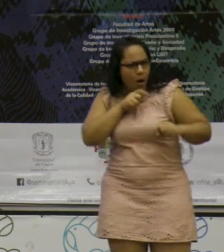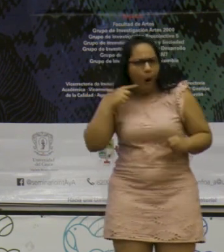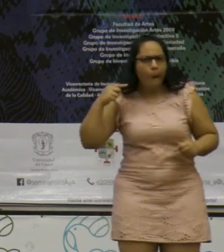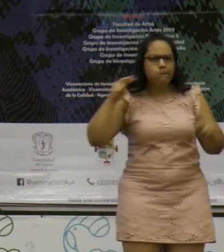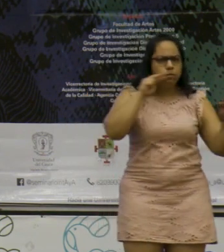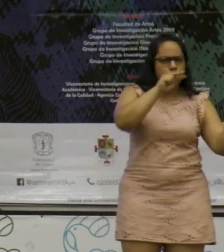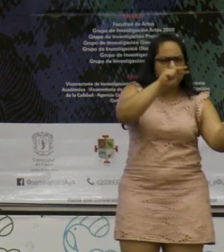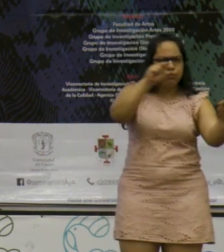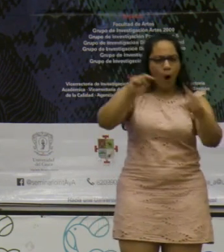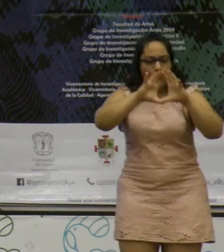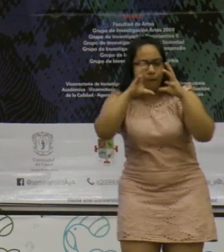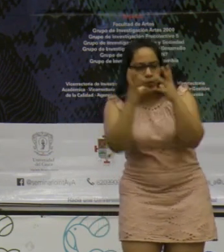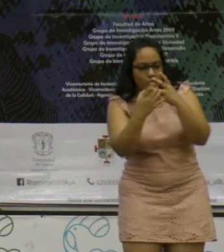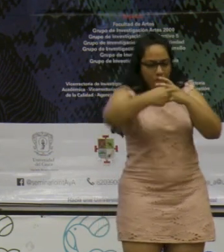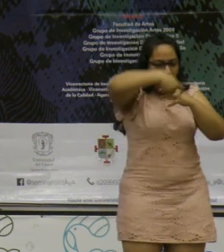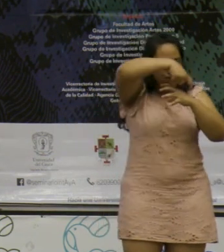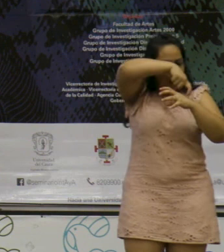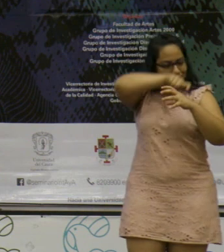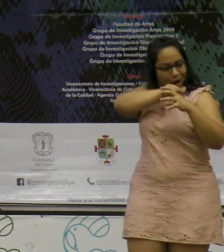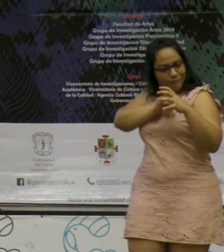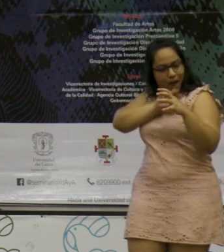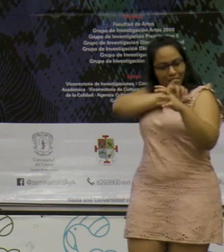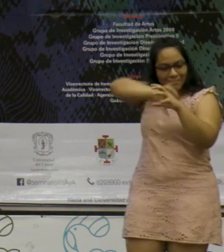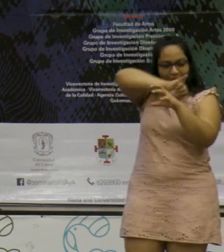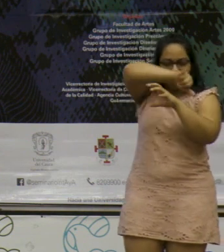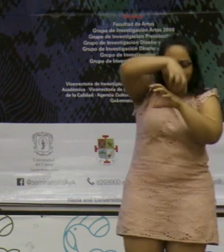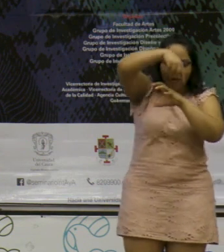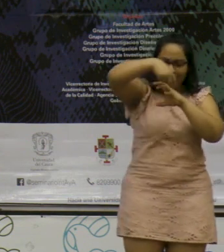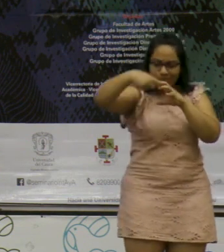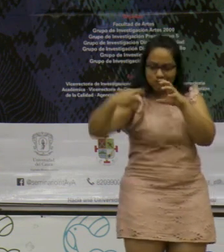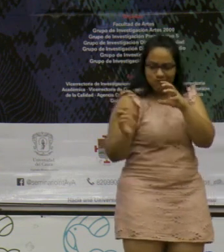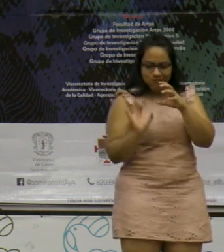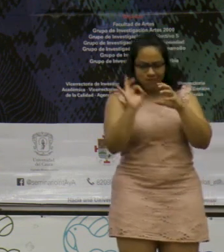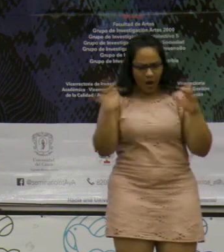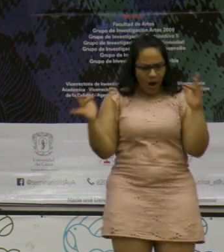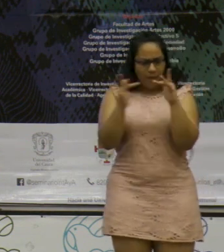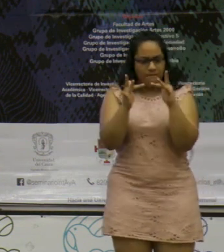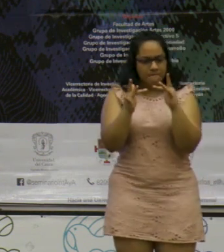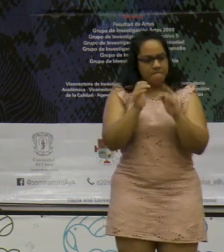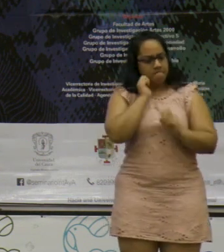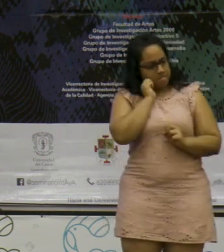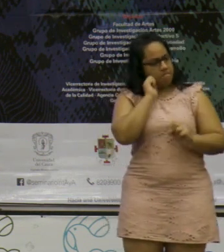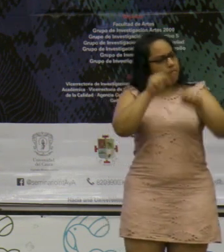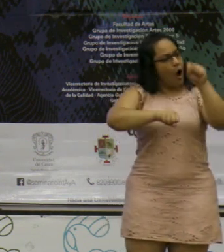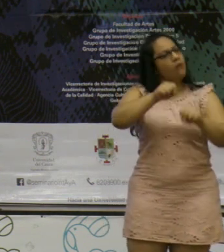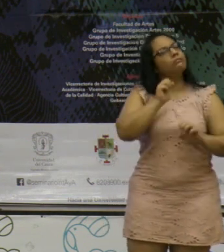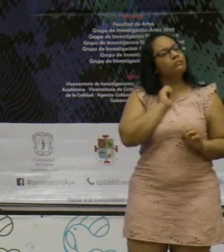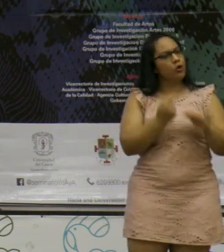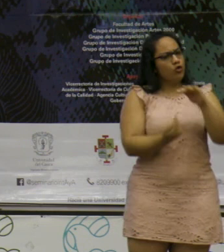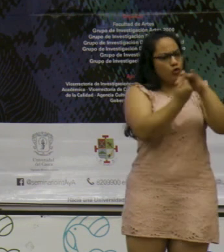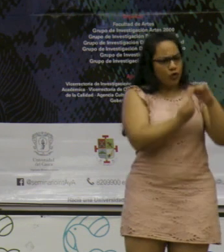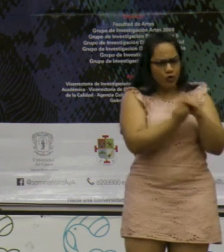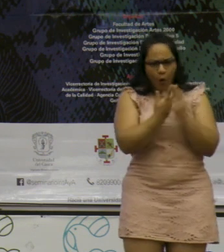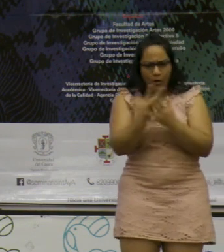del mundo y ubicarlas en un sitio geográfico en donde su coherencia de relato surja, posiblemente empezarán a aparecer una cantidad